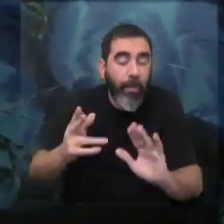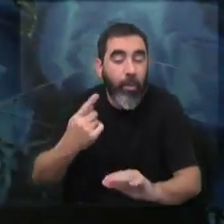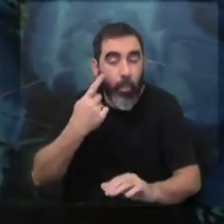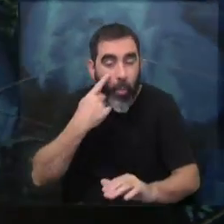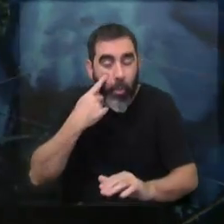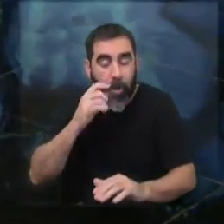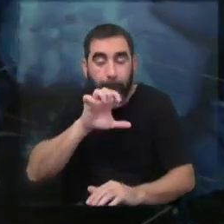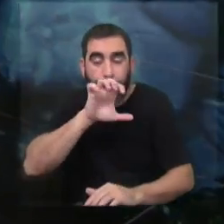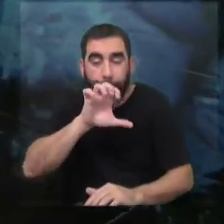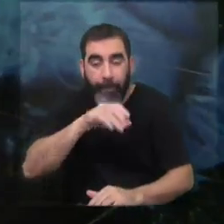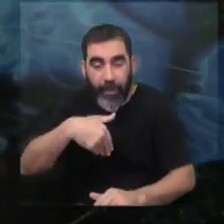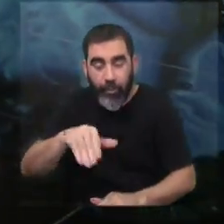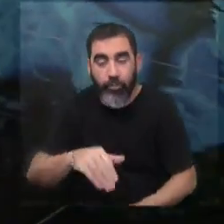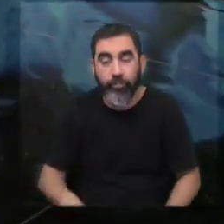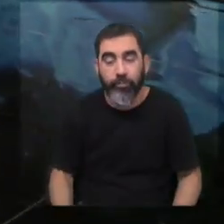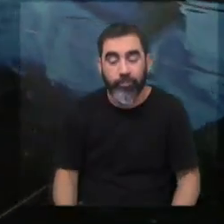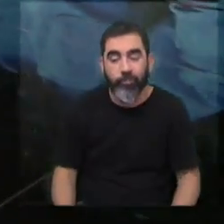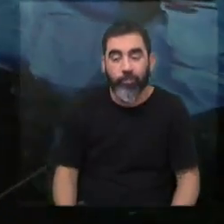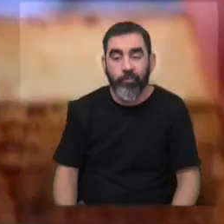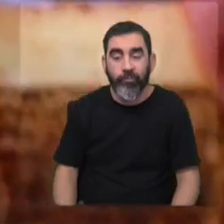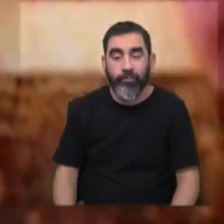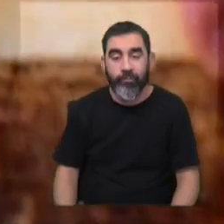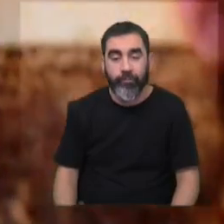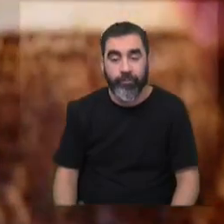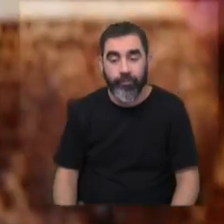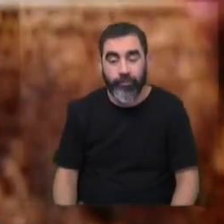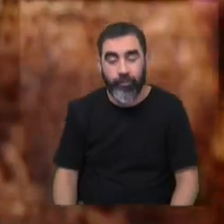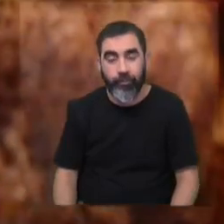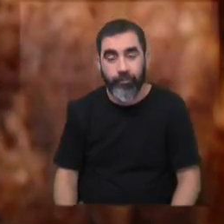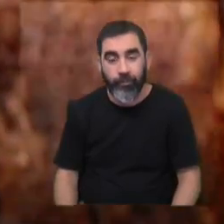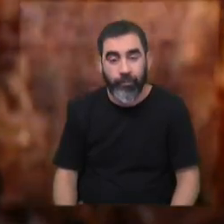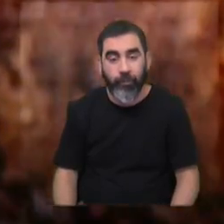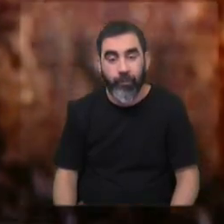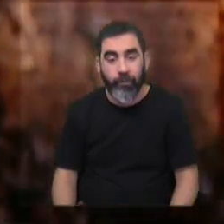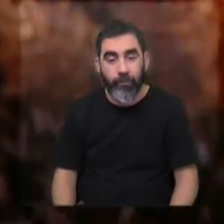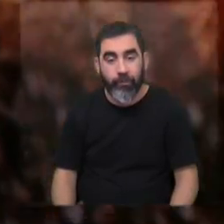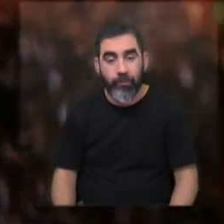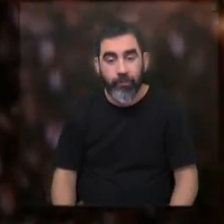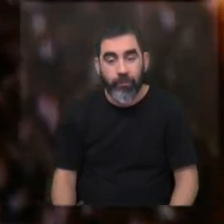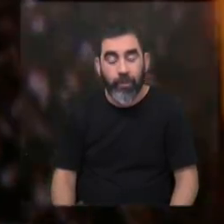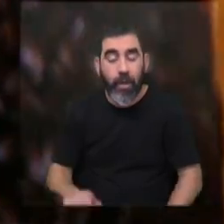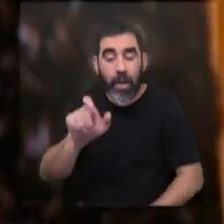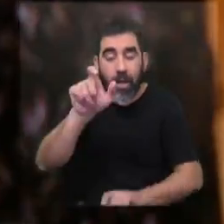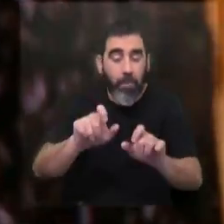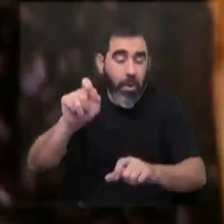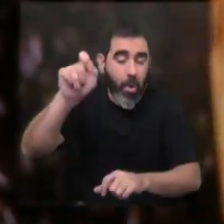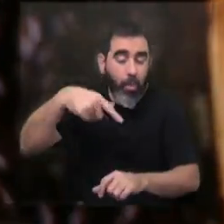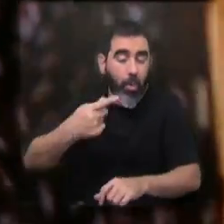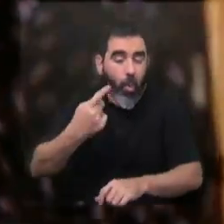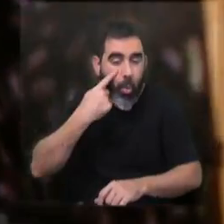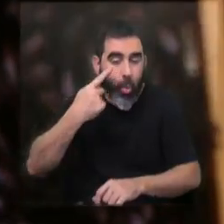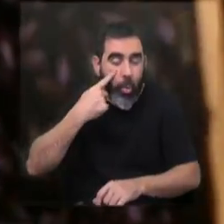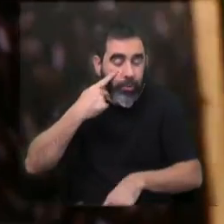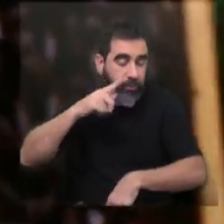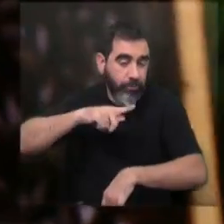que ya para los que ya tenemos aprobación. Siempre en un plan de que la gente común conozca cómo son los